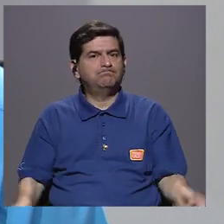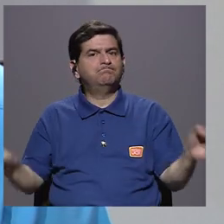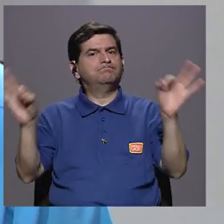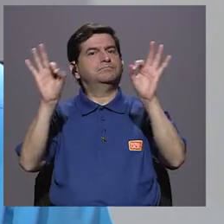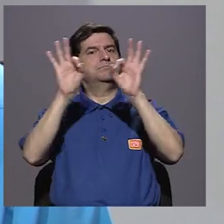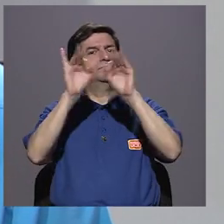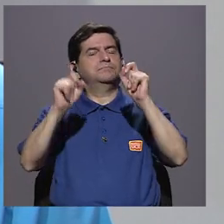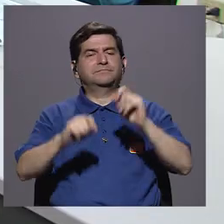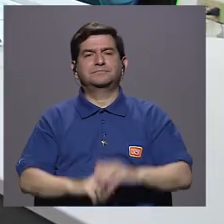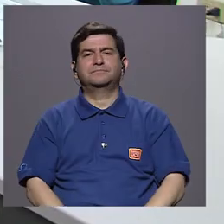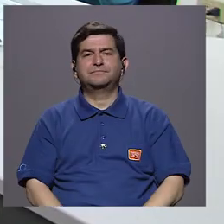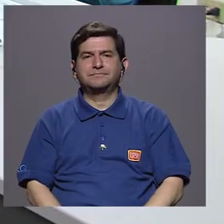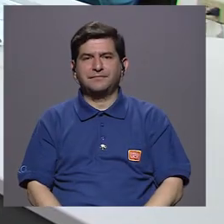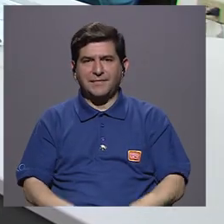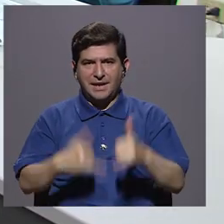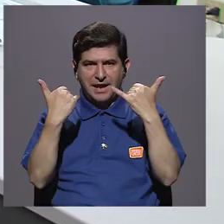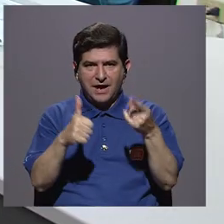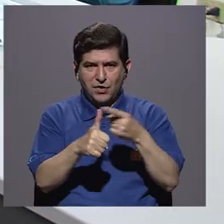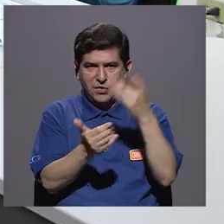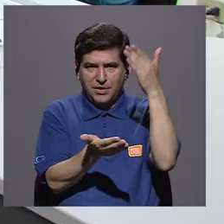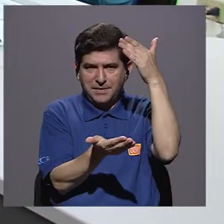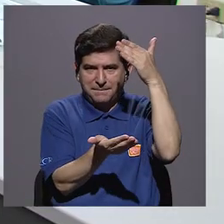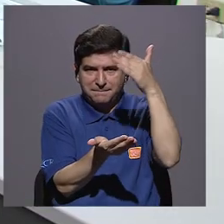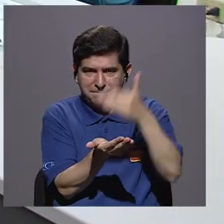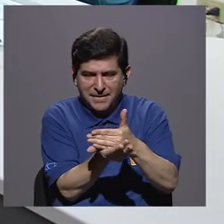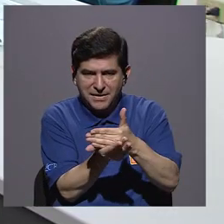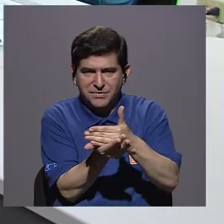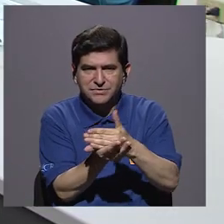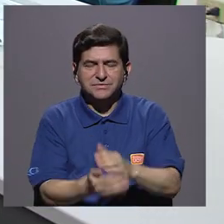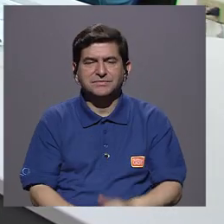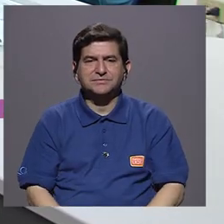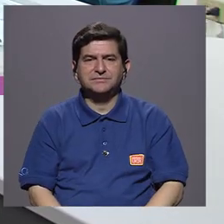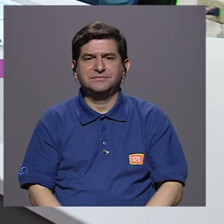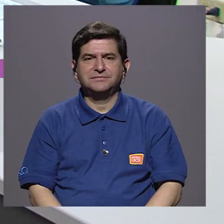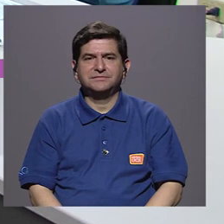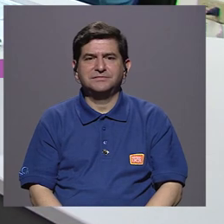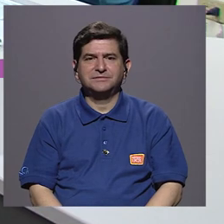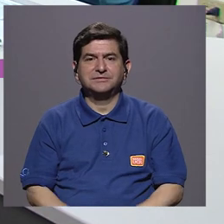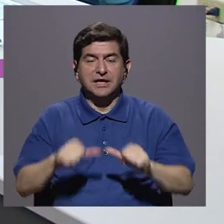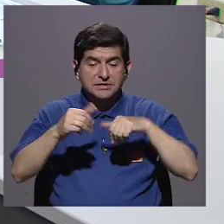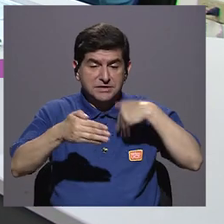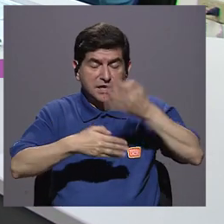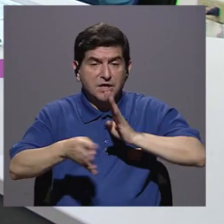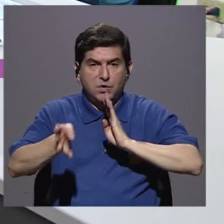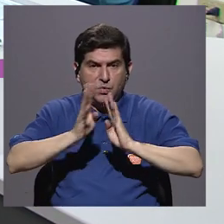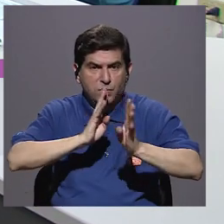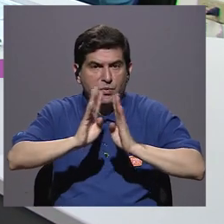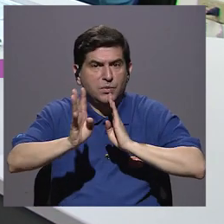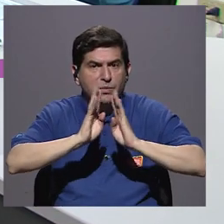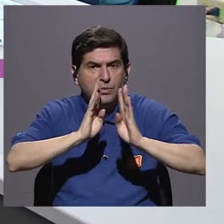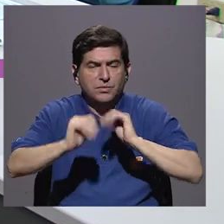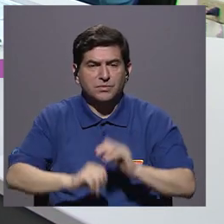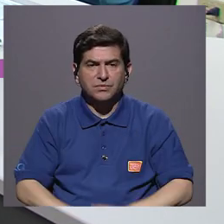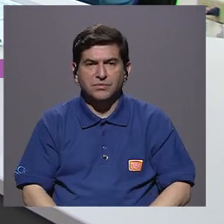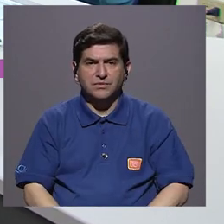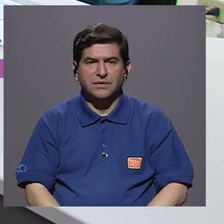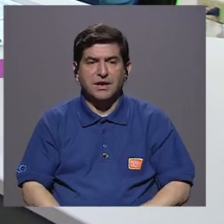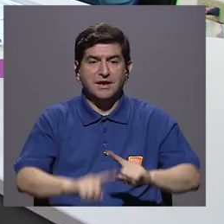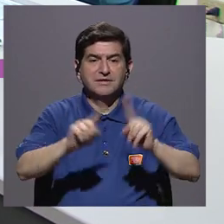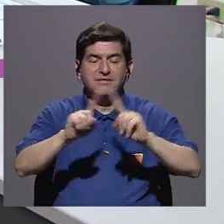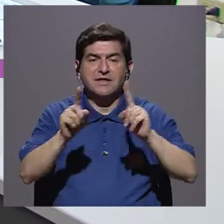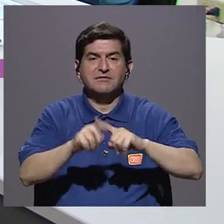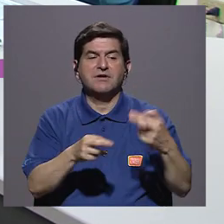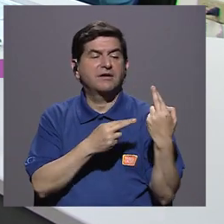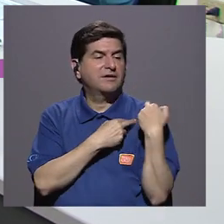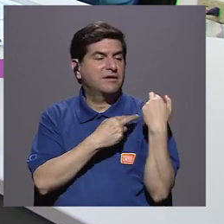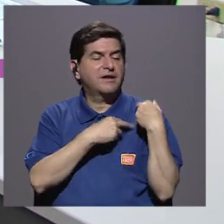importante. Ok, vamos a hacer entonces nuestra primera pausa en esta conversación. Vamos a seguir hablando un poco más acerca de pues de los